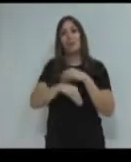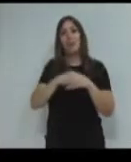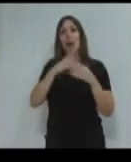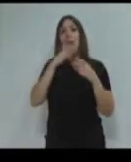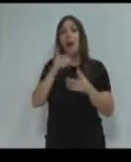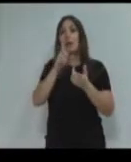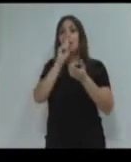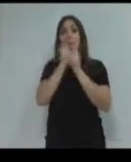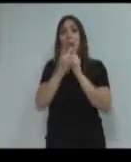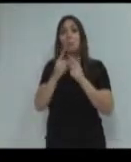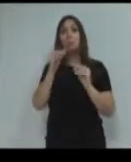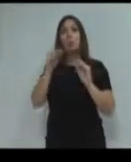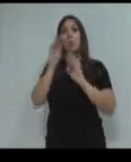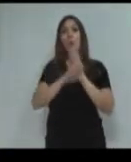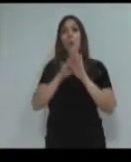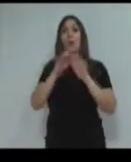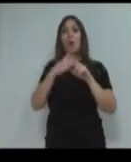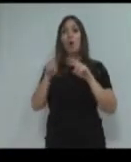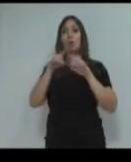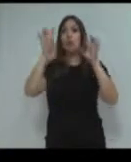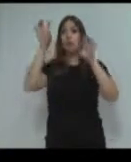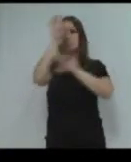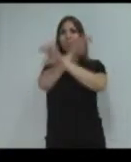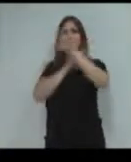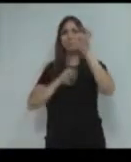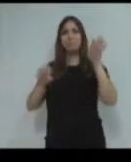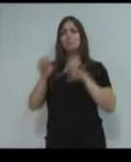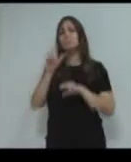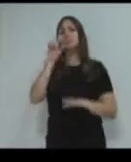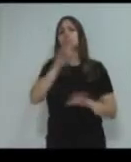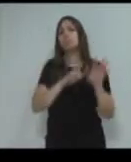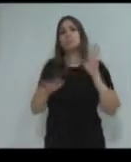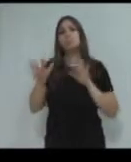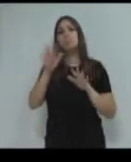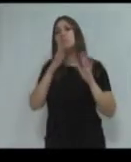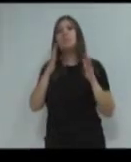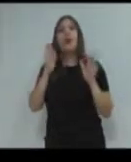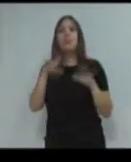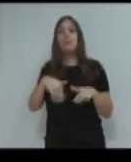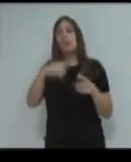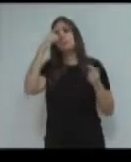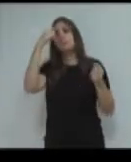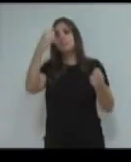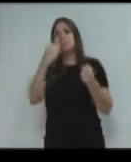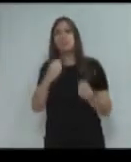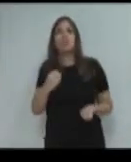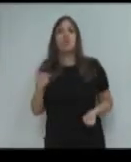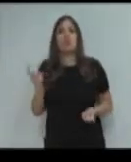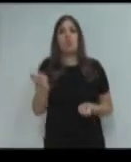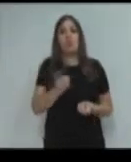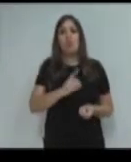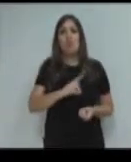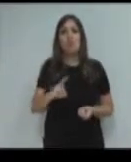Pero claro, le han cambiado su programa y no tiene el suficiente conocimiento de...